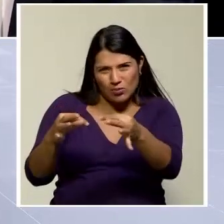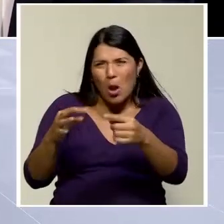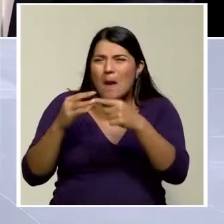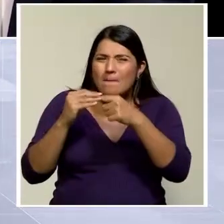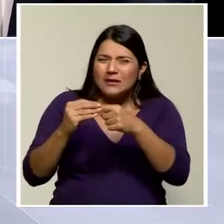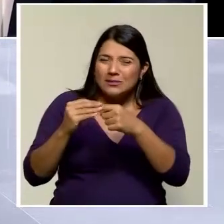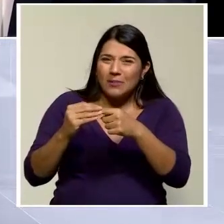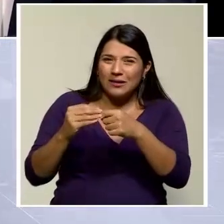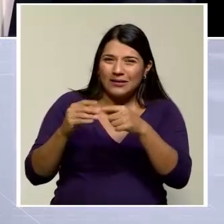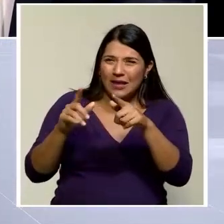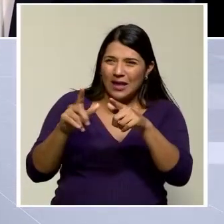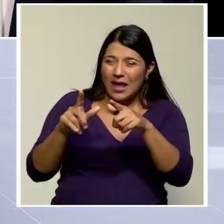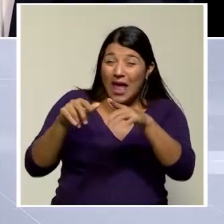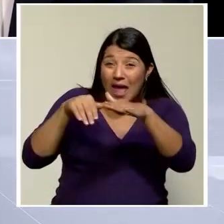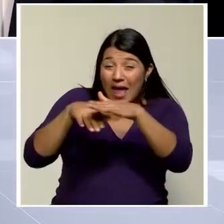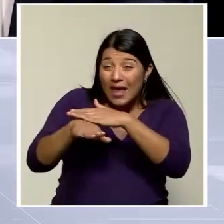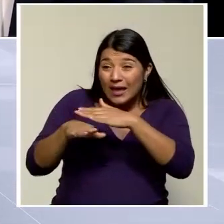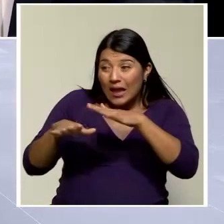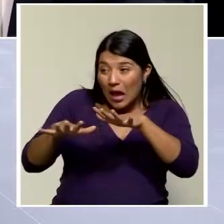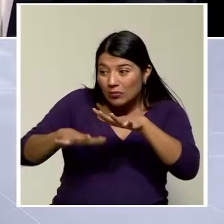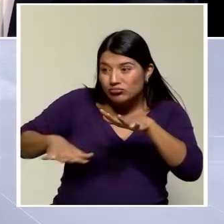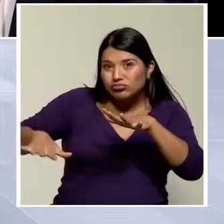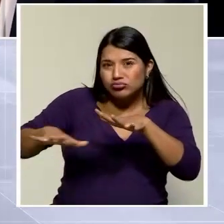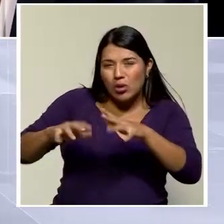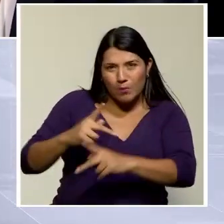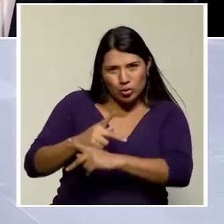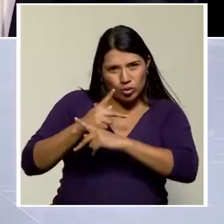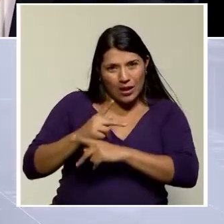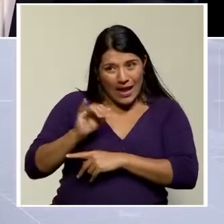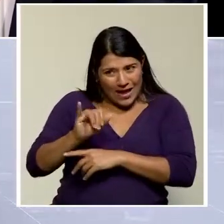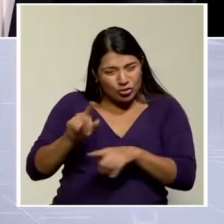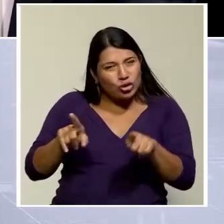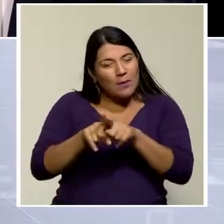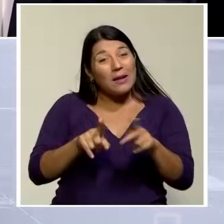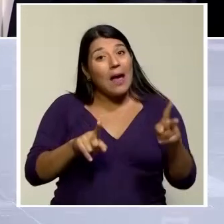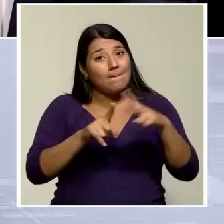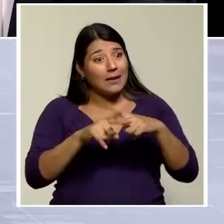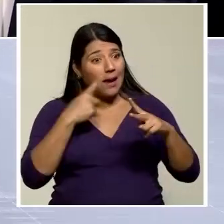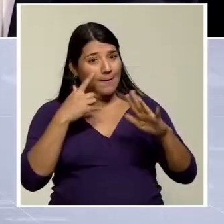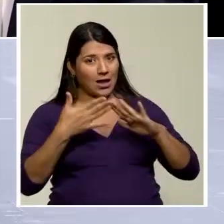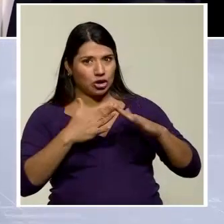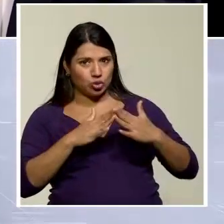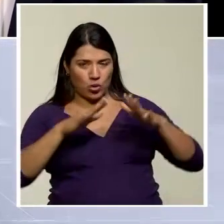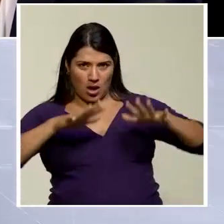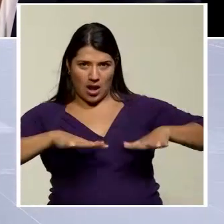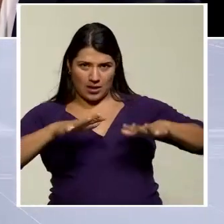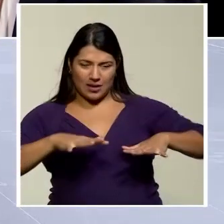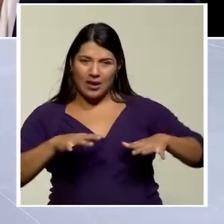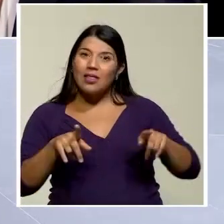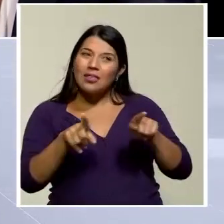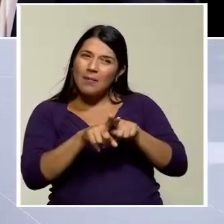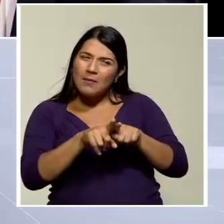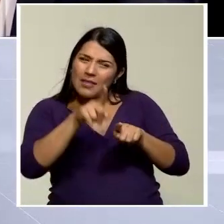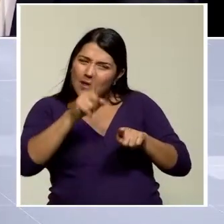en el área de influencia de las áreas protegidas, y eso también aplica para nuestras ciudades. Tenemos que replantear todo el sector